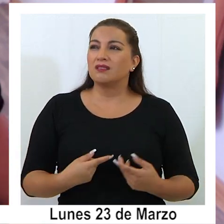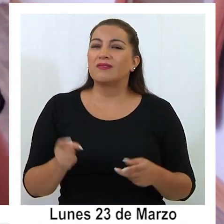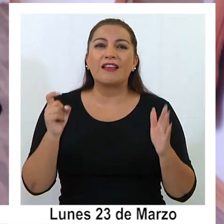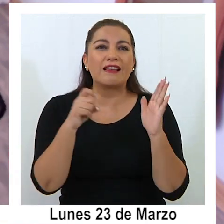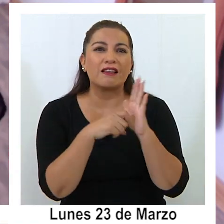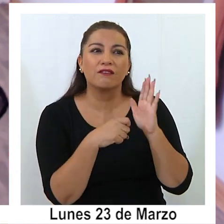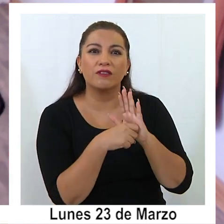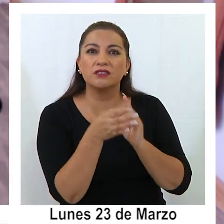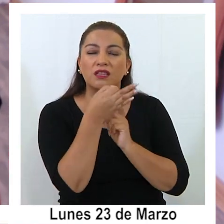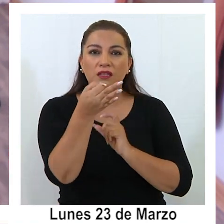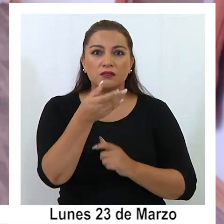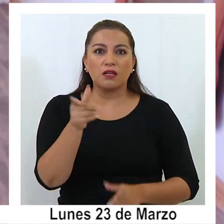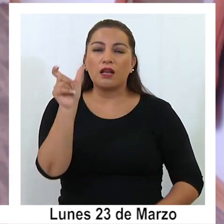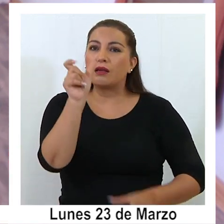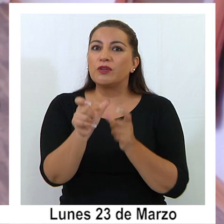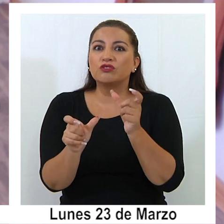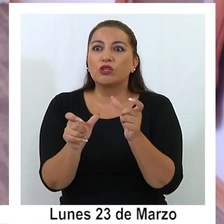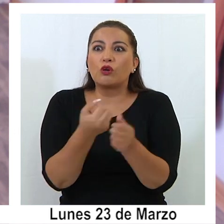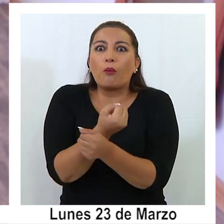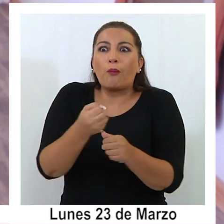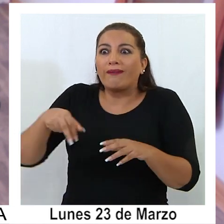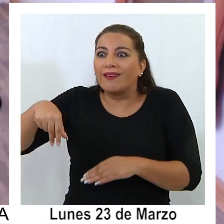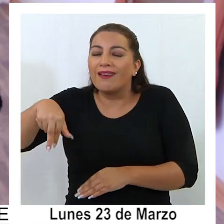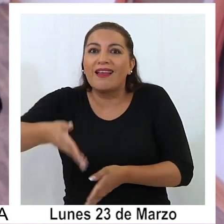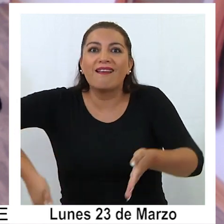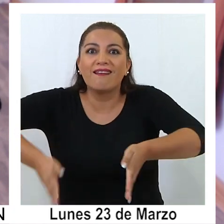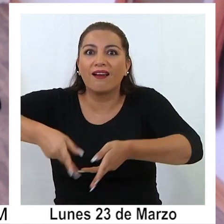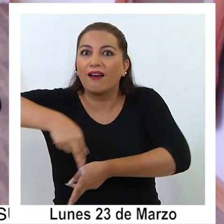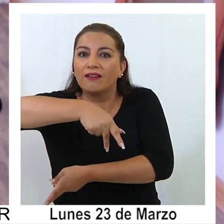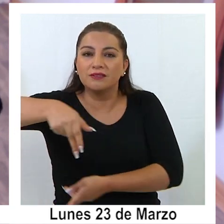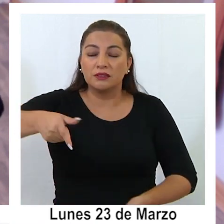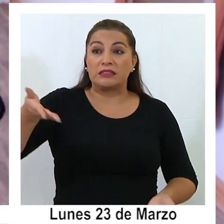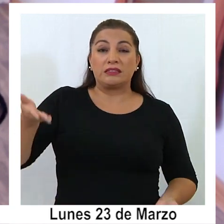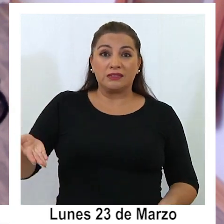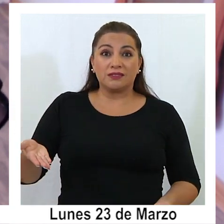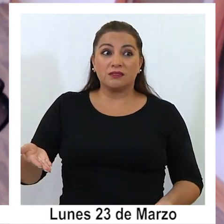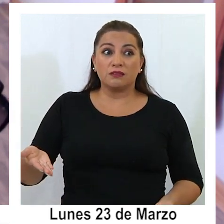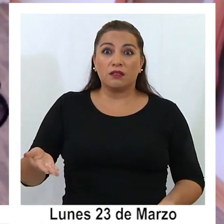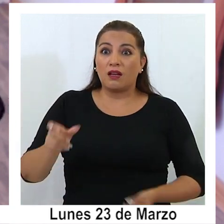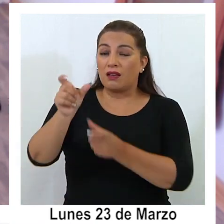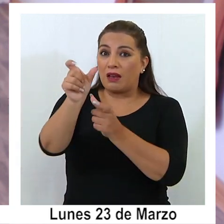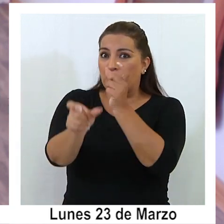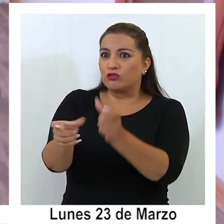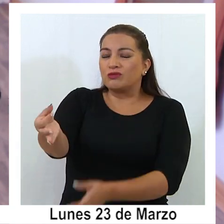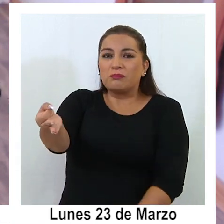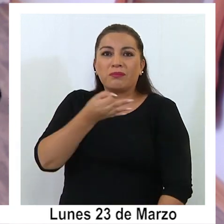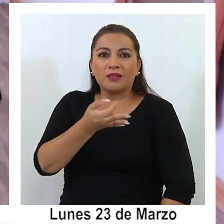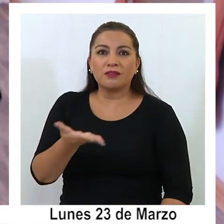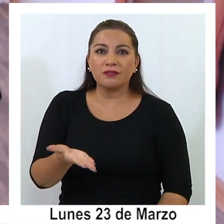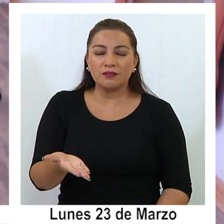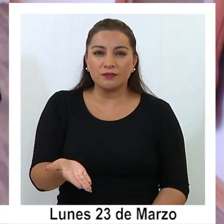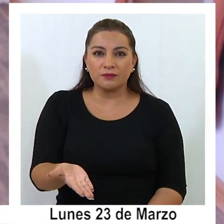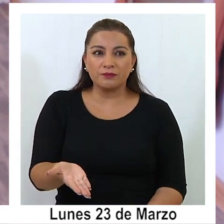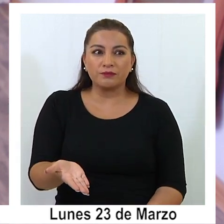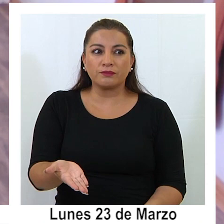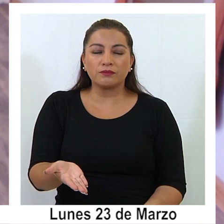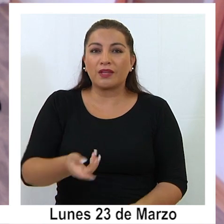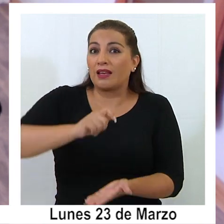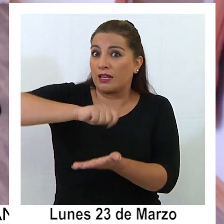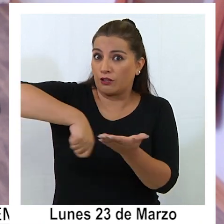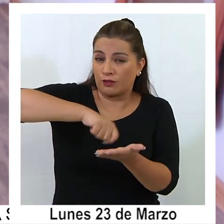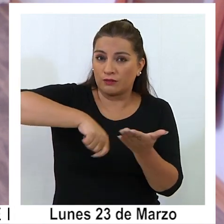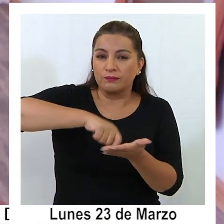tiempo en que se estaba diciendo que la gente no debía salir a la calle. Entonces, y también se me dijo que este